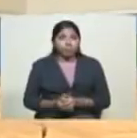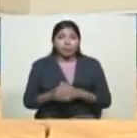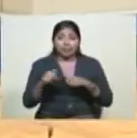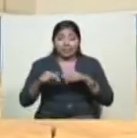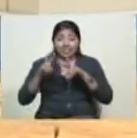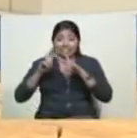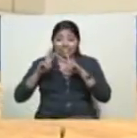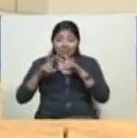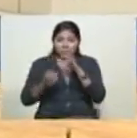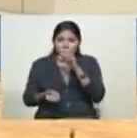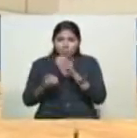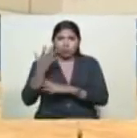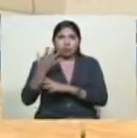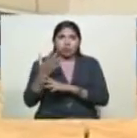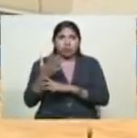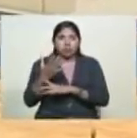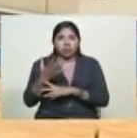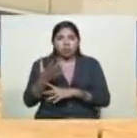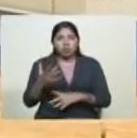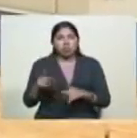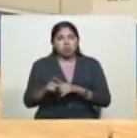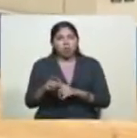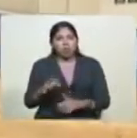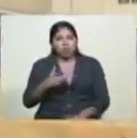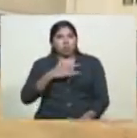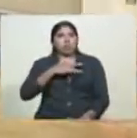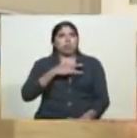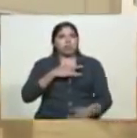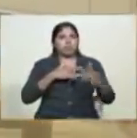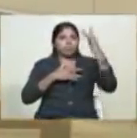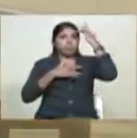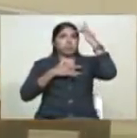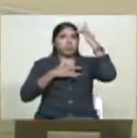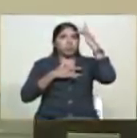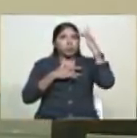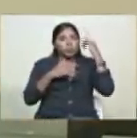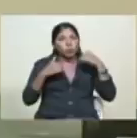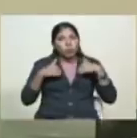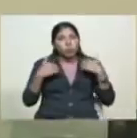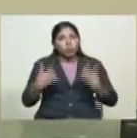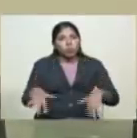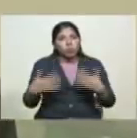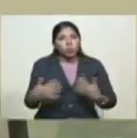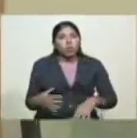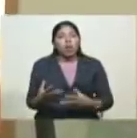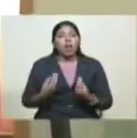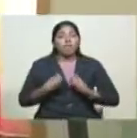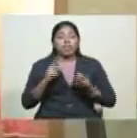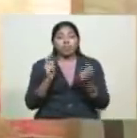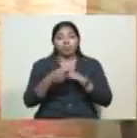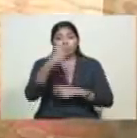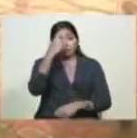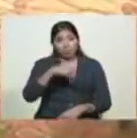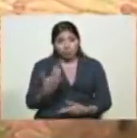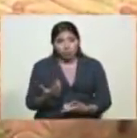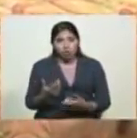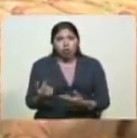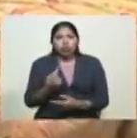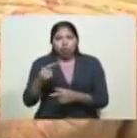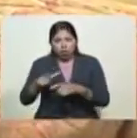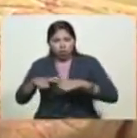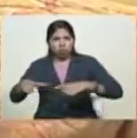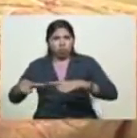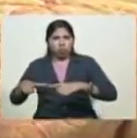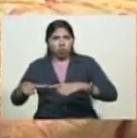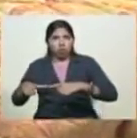política estructural que ha impactado en la calidad de vida de la familia venezolana. No solamente es el espacio físico, como usted lo ha señalado,